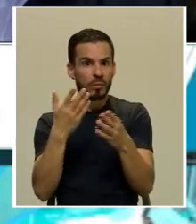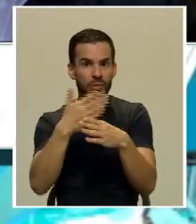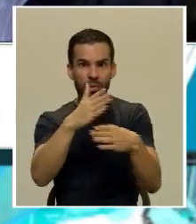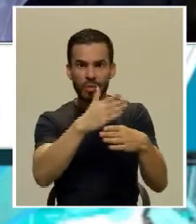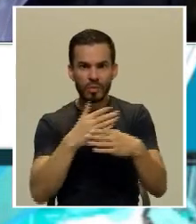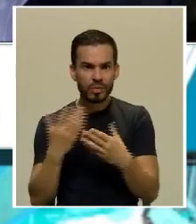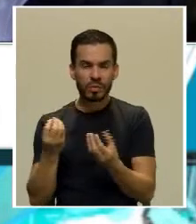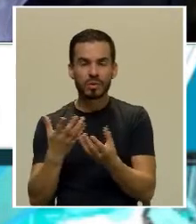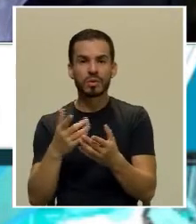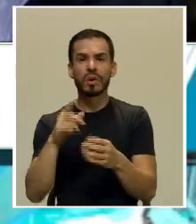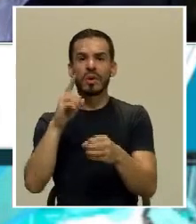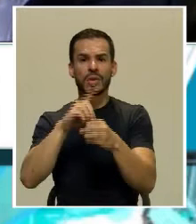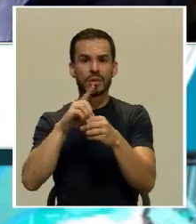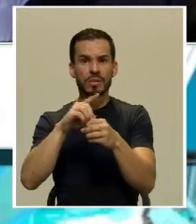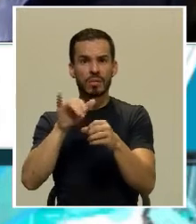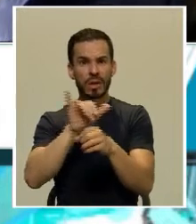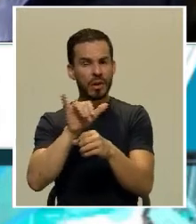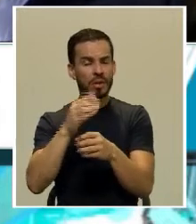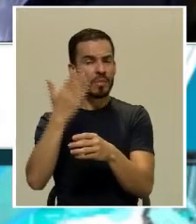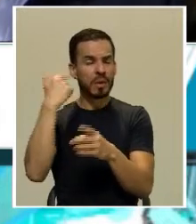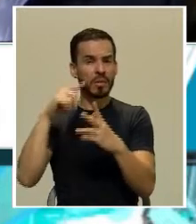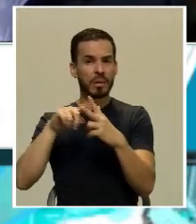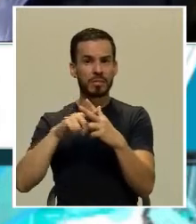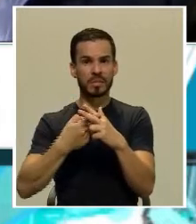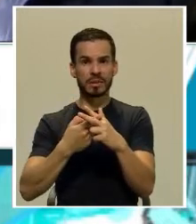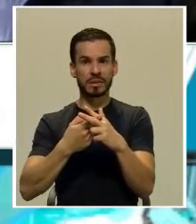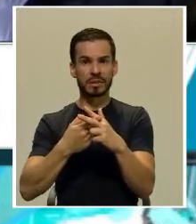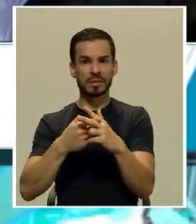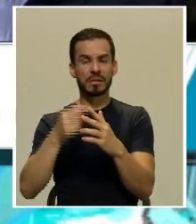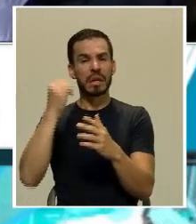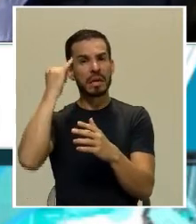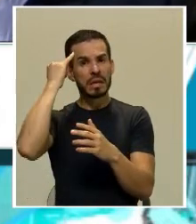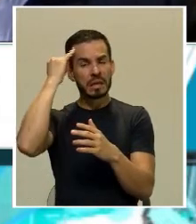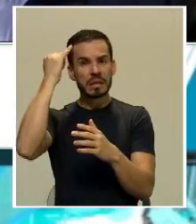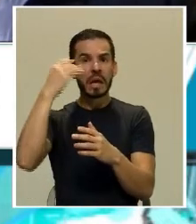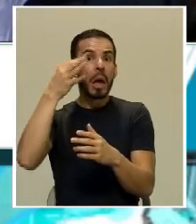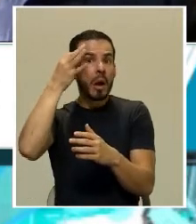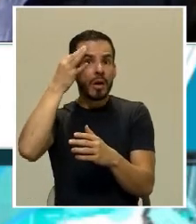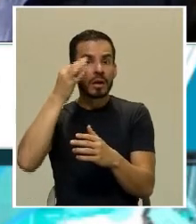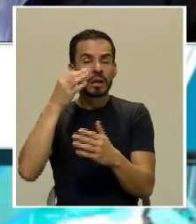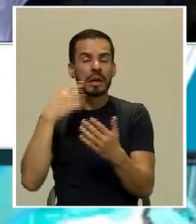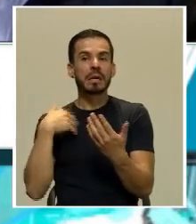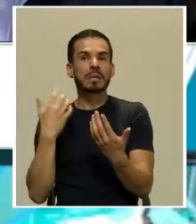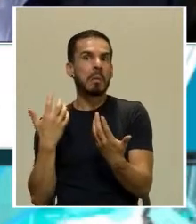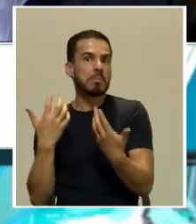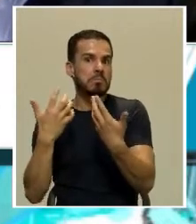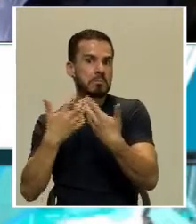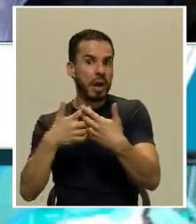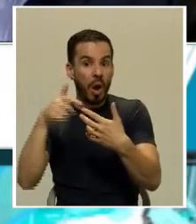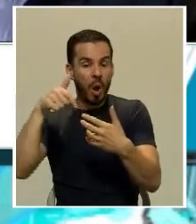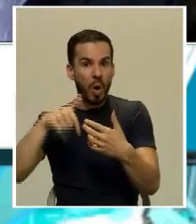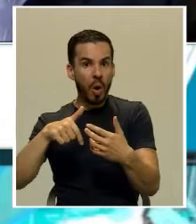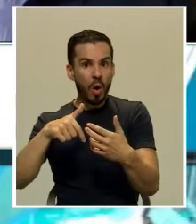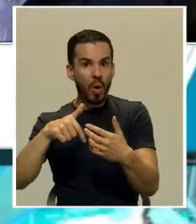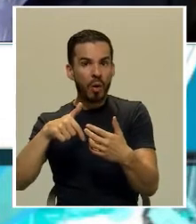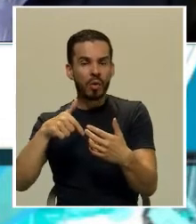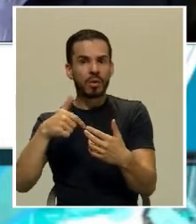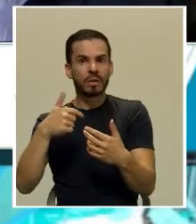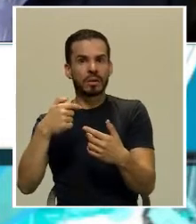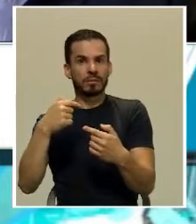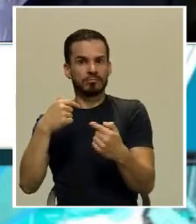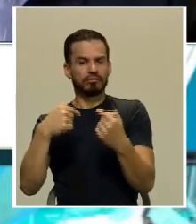dividiéndose. Incluso diputados que inicialmente eran de ideas o creencias afines, hoy se